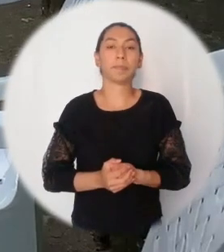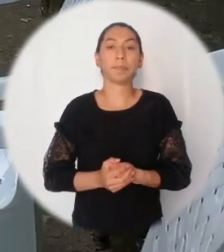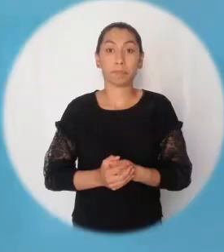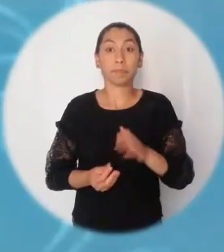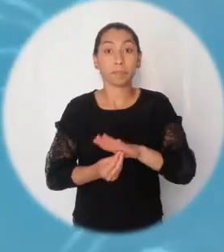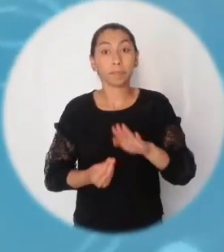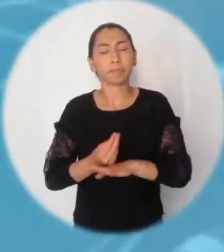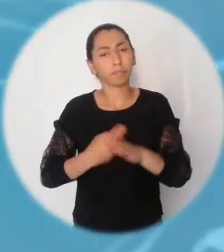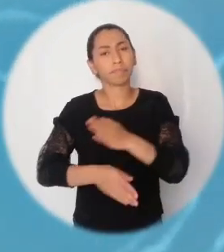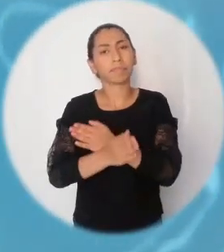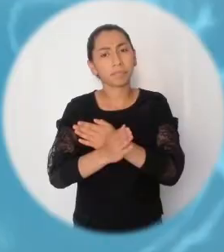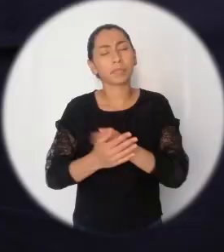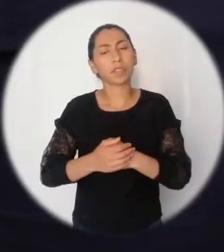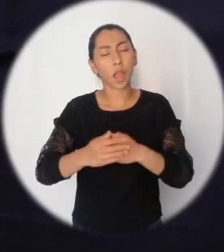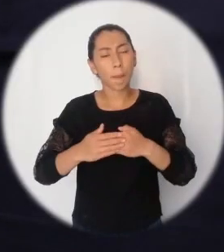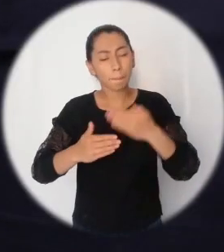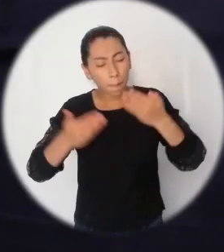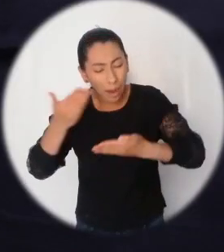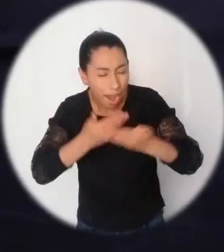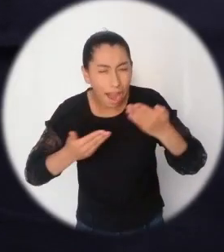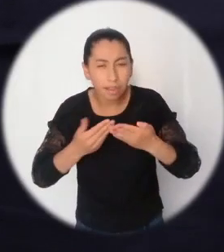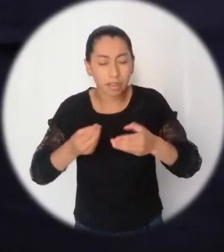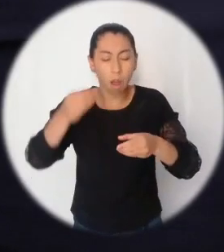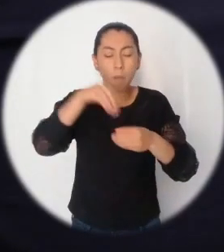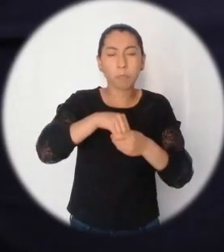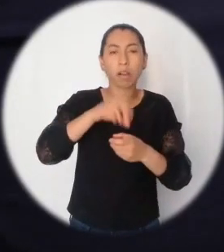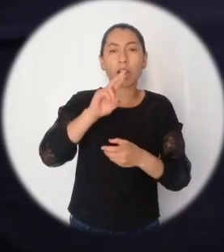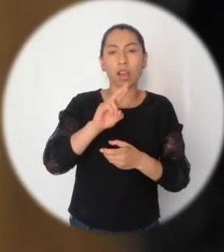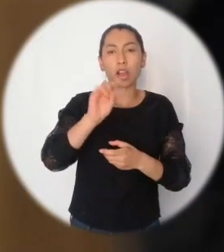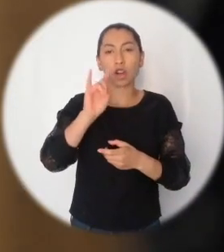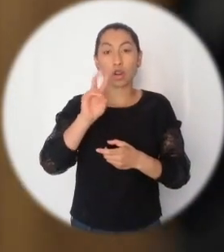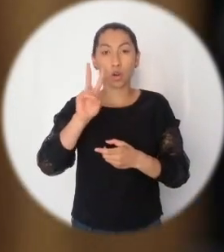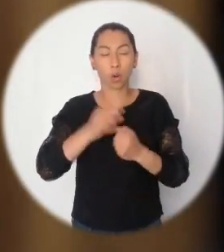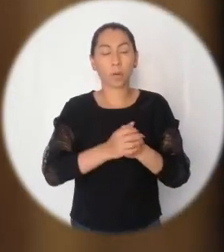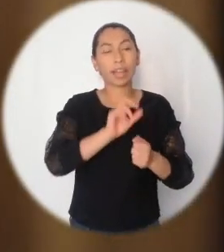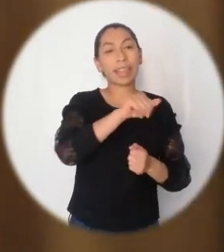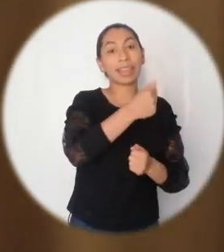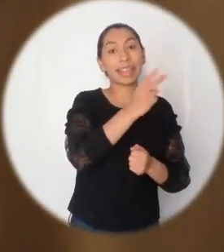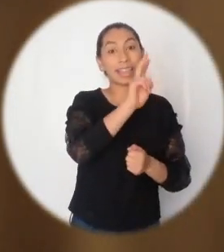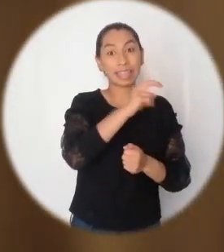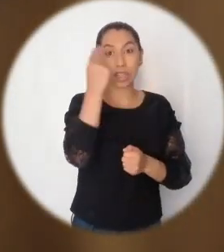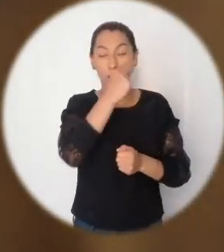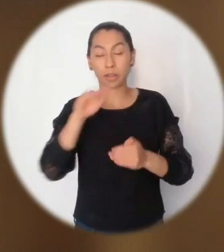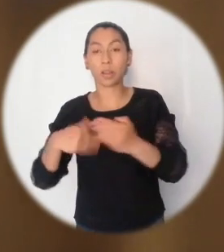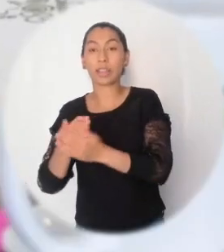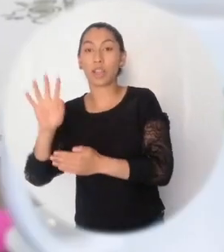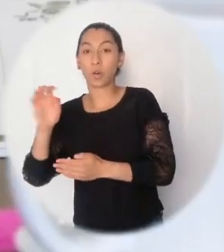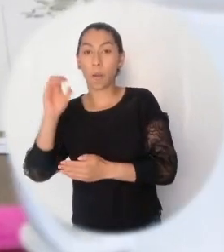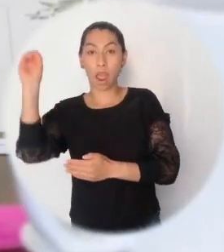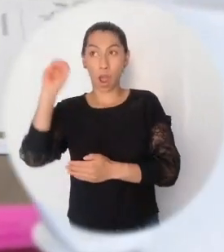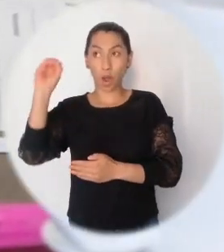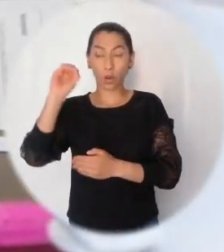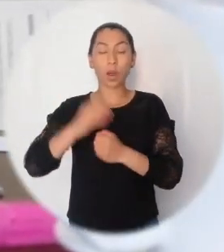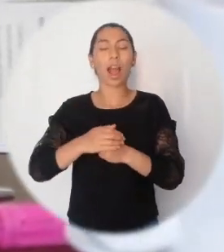3.287.030 víctimas. La entidad continúa con el proceso de valoración de solicitudes para ingresar al Registro Único de Víctimas. Entre el 17 de marzo y el